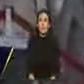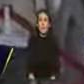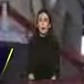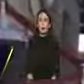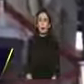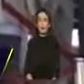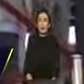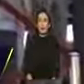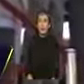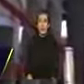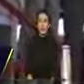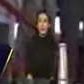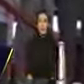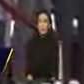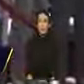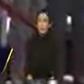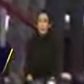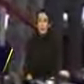Gracias.